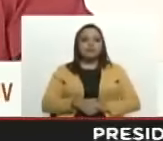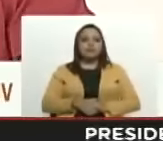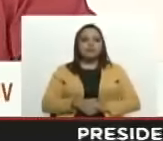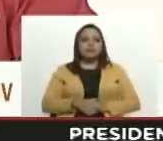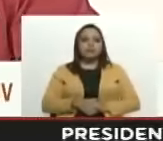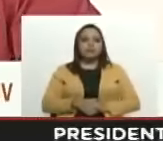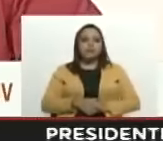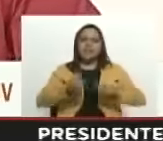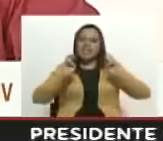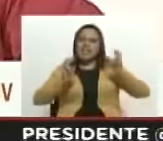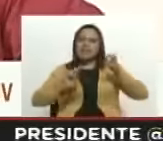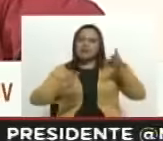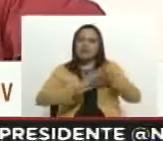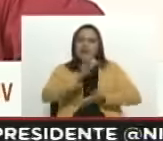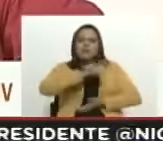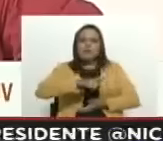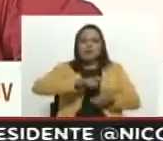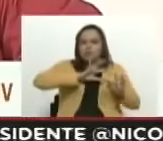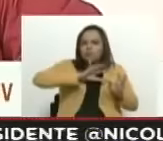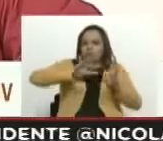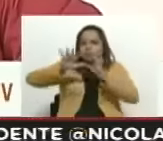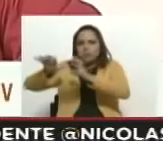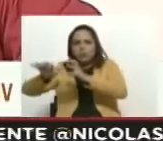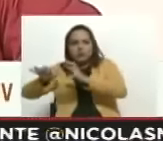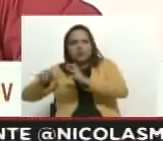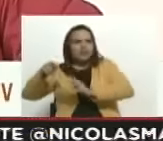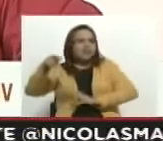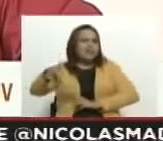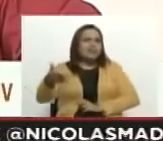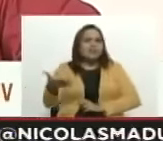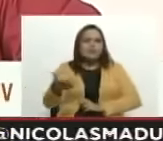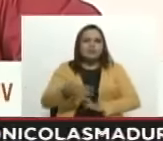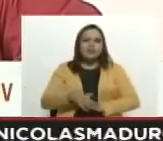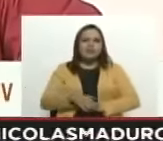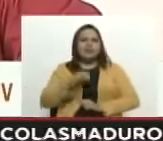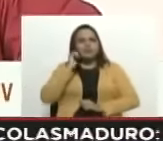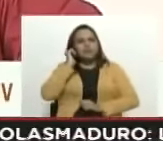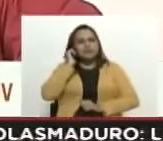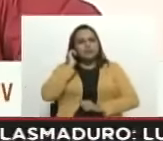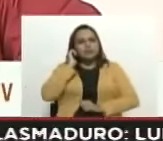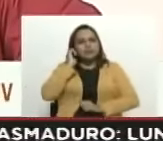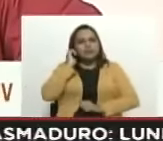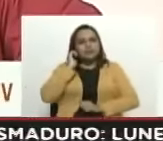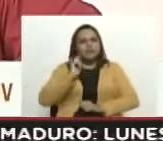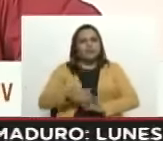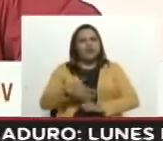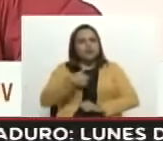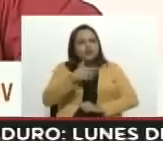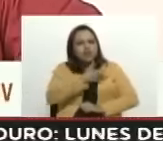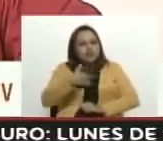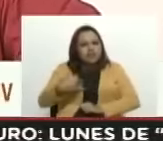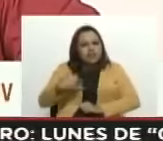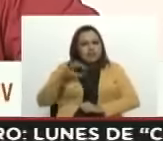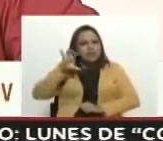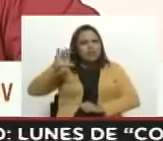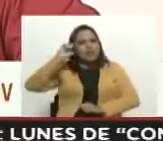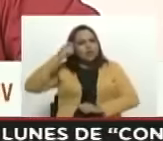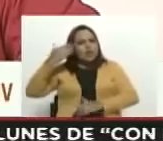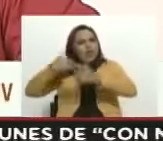migrantes, eso no vino solo. Yo quisiera que el país recordara al comandante